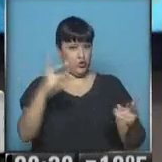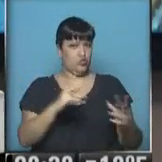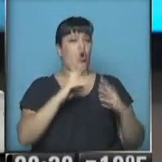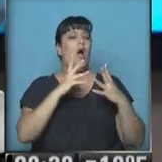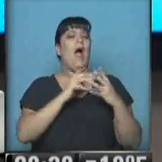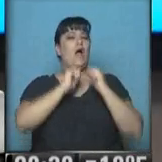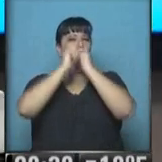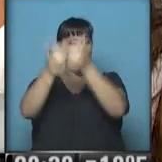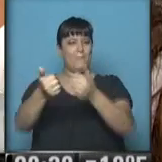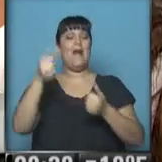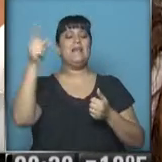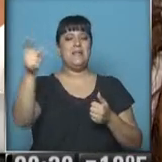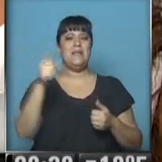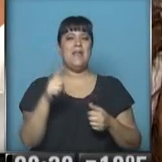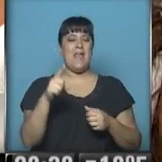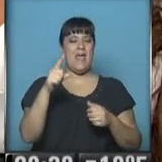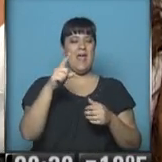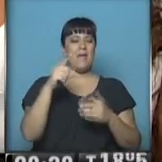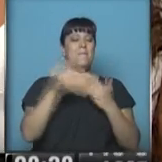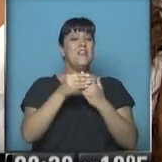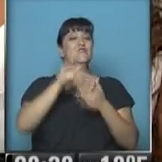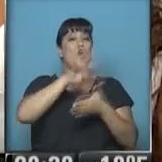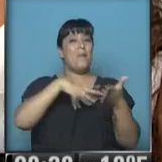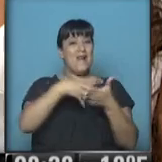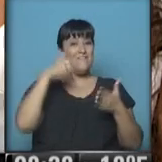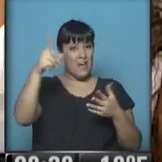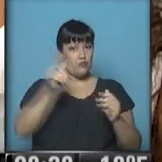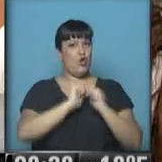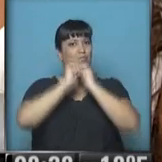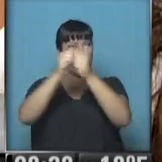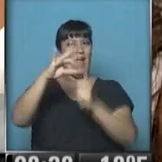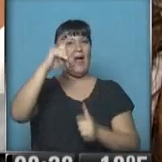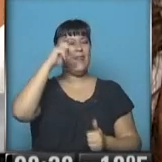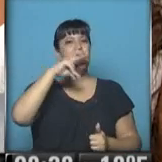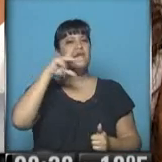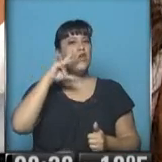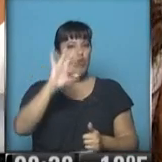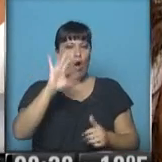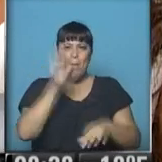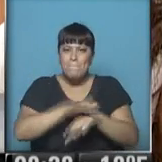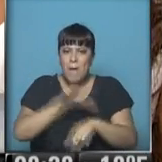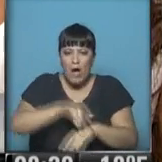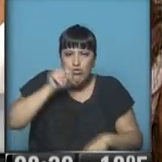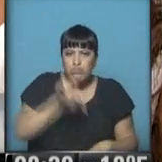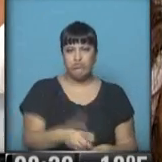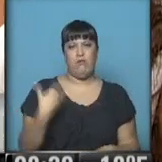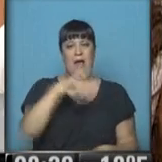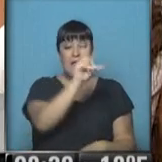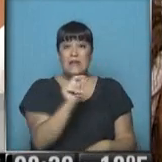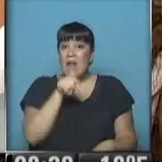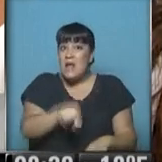lanzamiento del primer satélite argentino que fue diseñado por Mentes Argentina y construido por manos argentinas esos